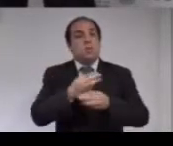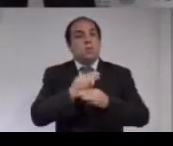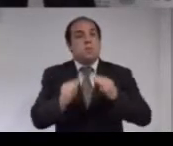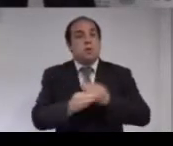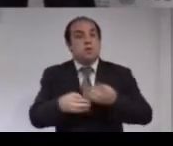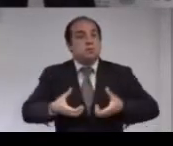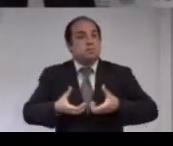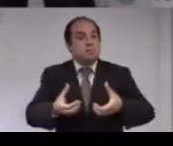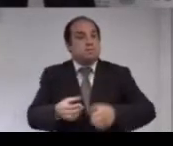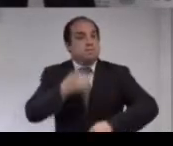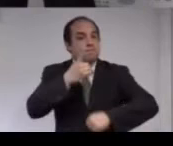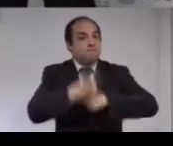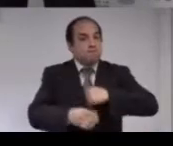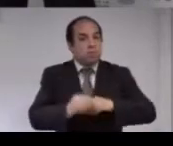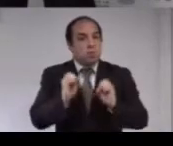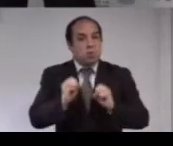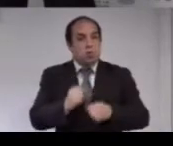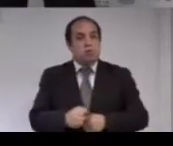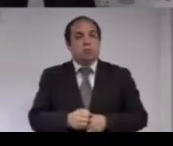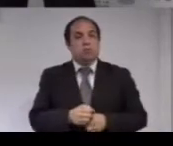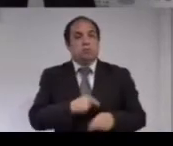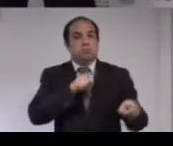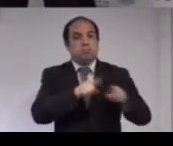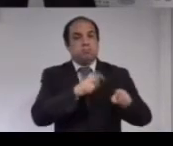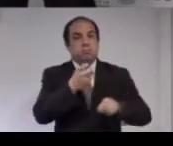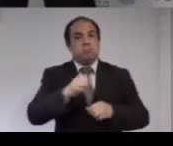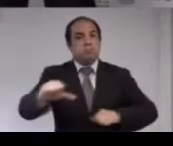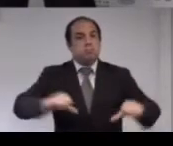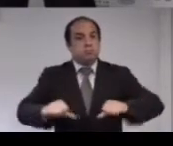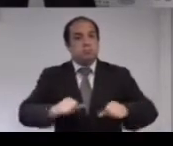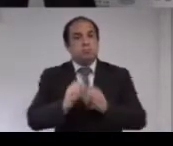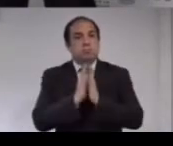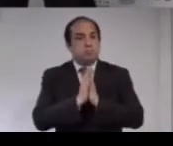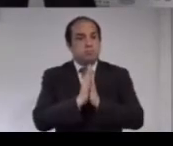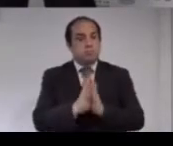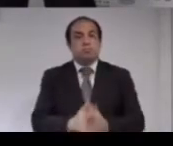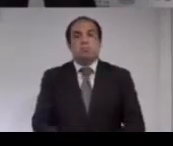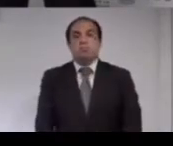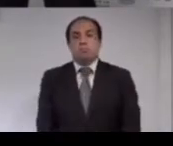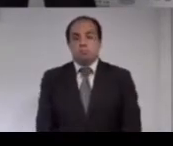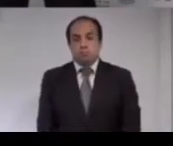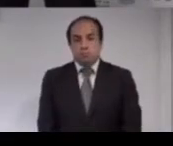afectado o vandalizado por estos actos, por favor.